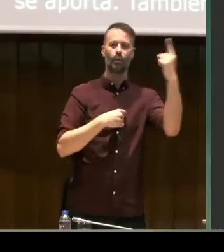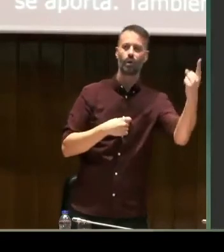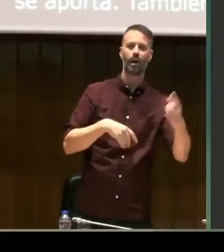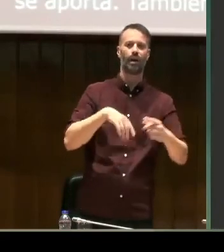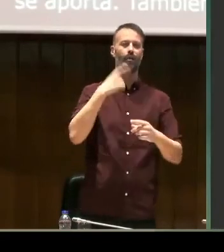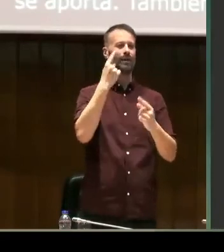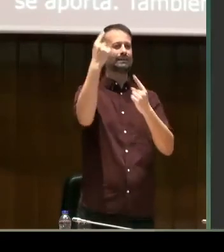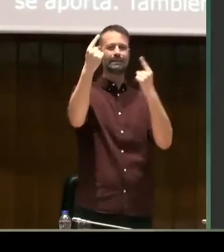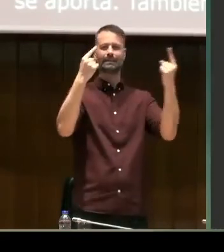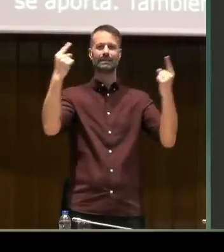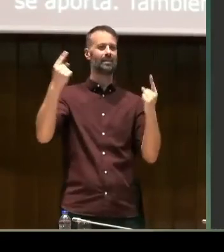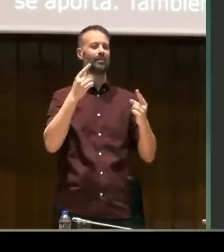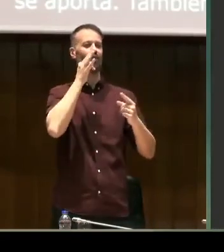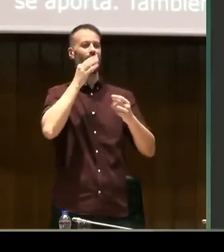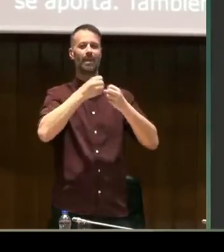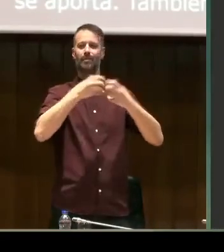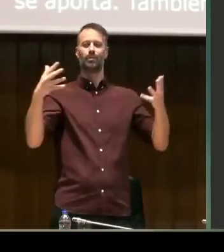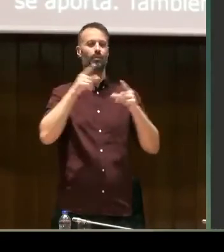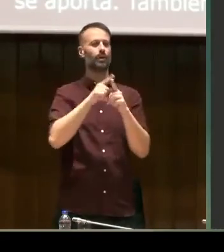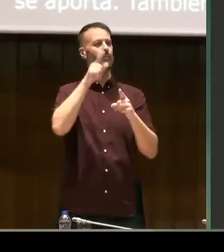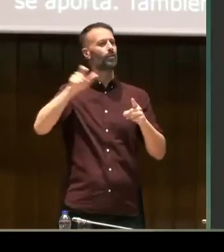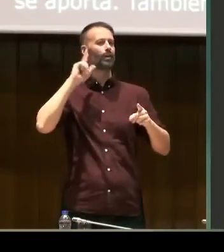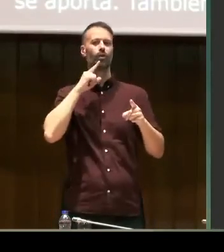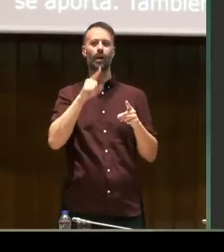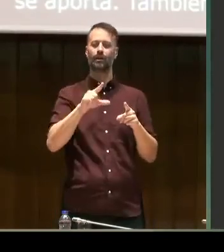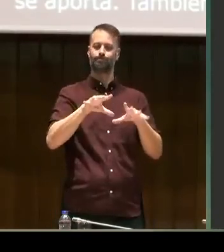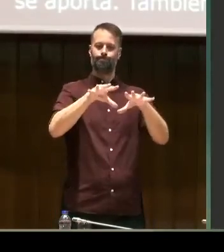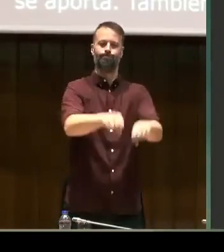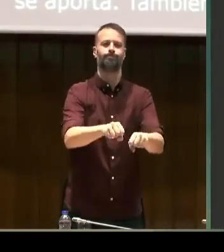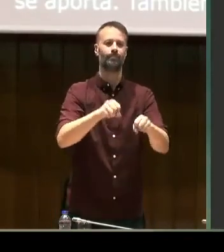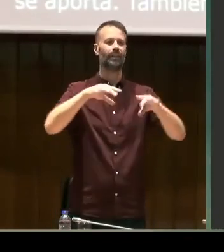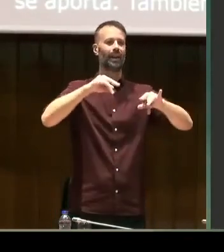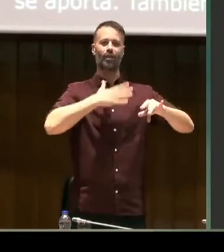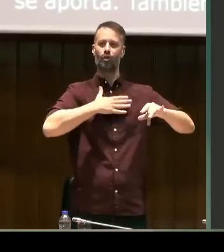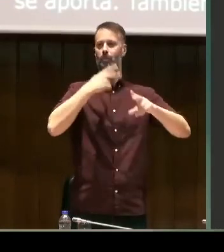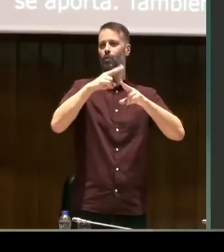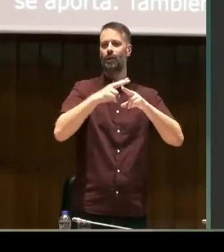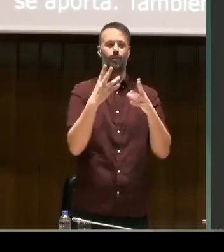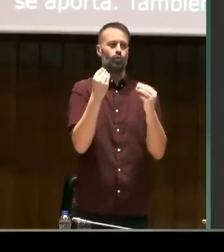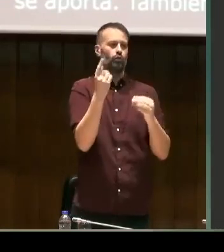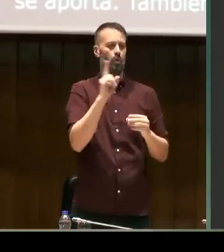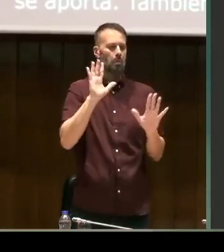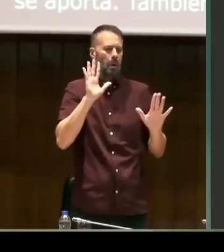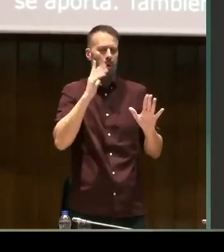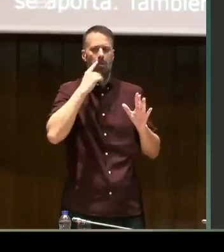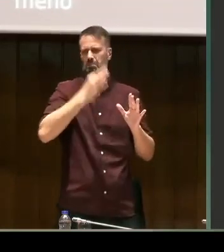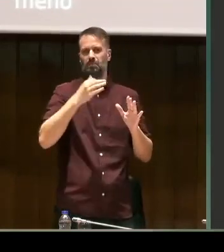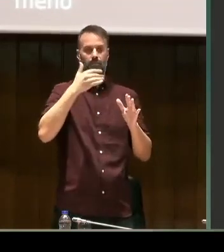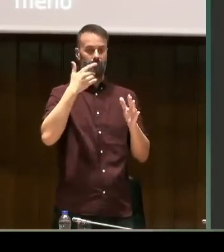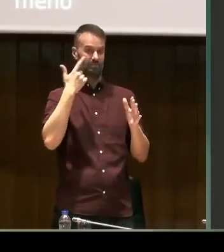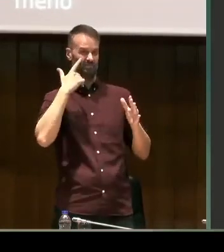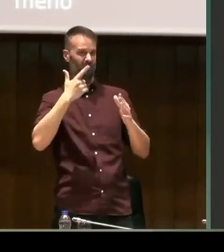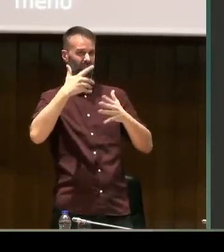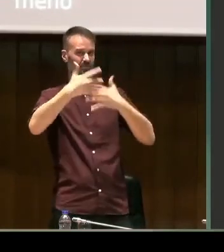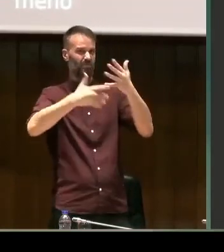el colectivo se vaya normalizando en la sociedad, podremos ocupar más espacios de política. En España ya tenemos una mujer